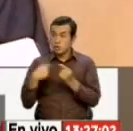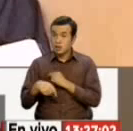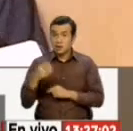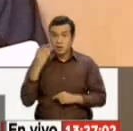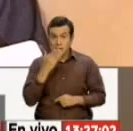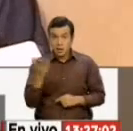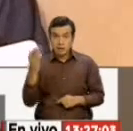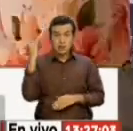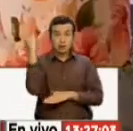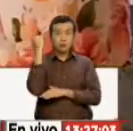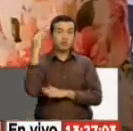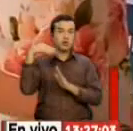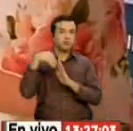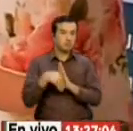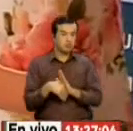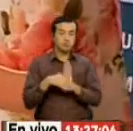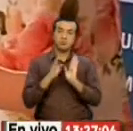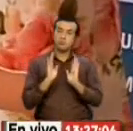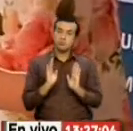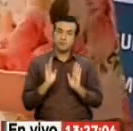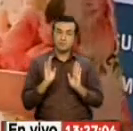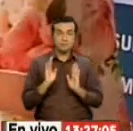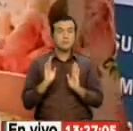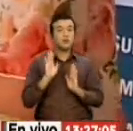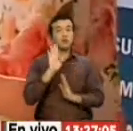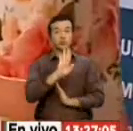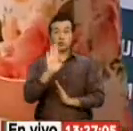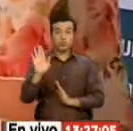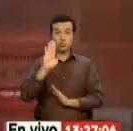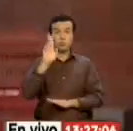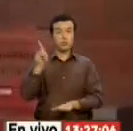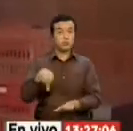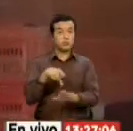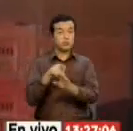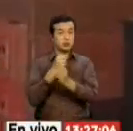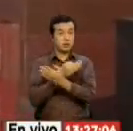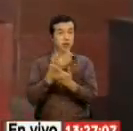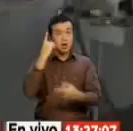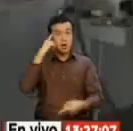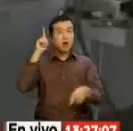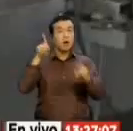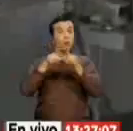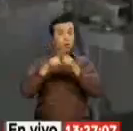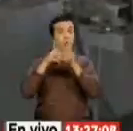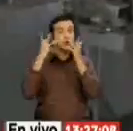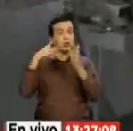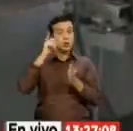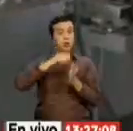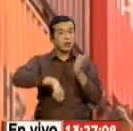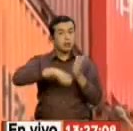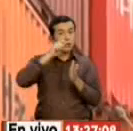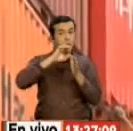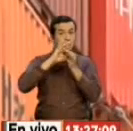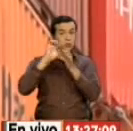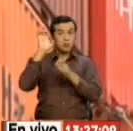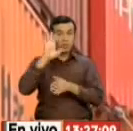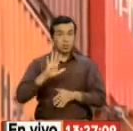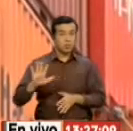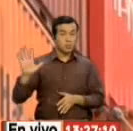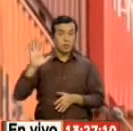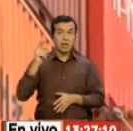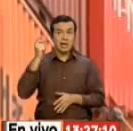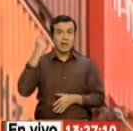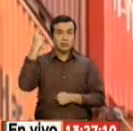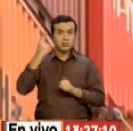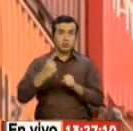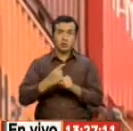esa industria se va a afectar. Ambos analistas destacan la importancia del acuerdo multipartes firmado con el bloque europeo hace casi